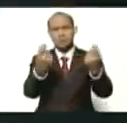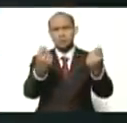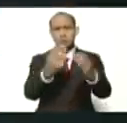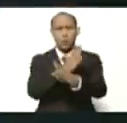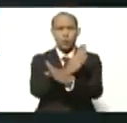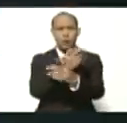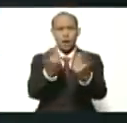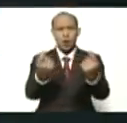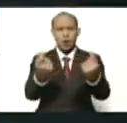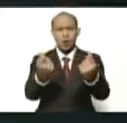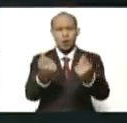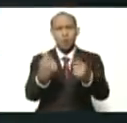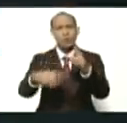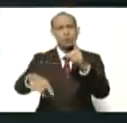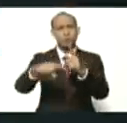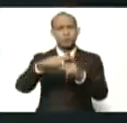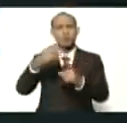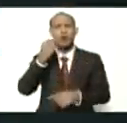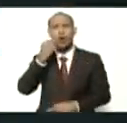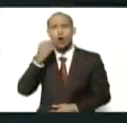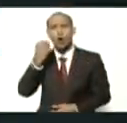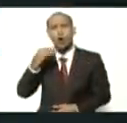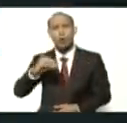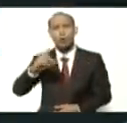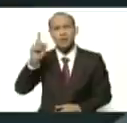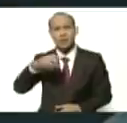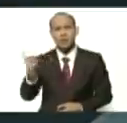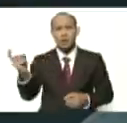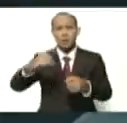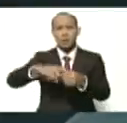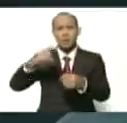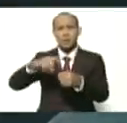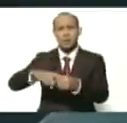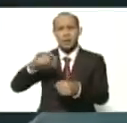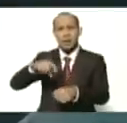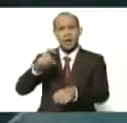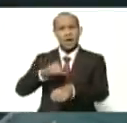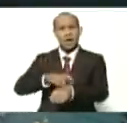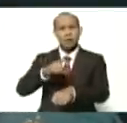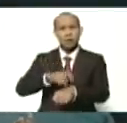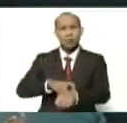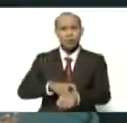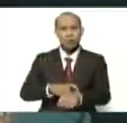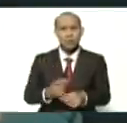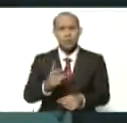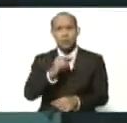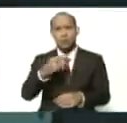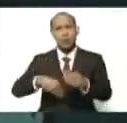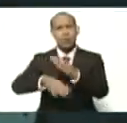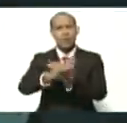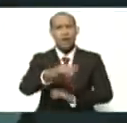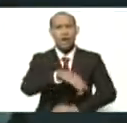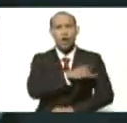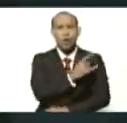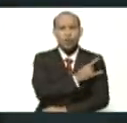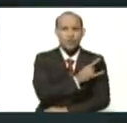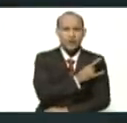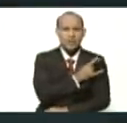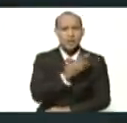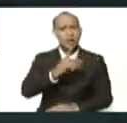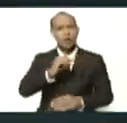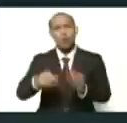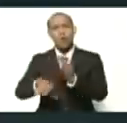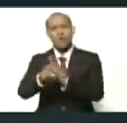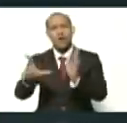bloqueo se han sumado también los jóvenes jóvenes que en estos tiempos de de no ir a la universidad de janeiro pero